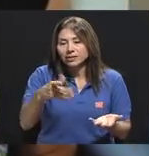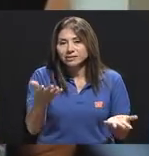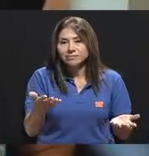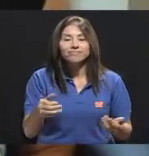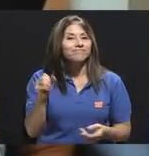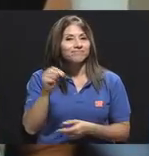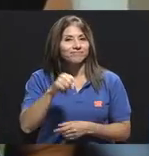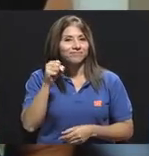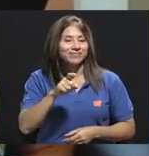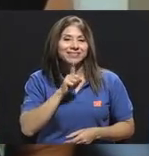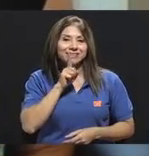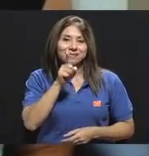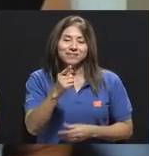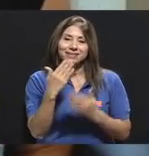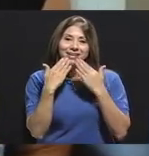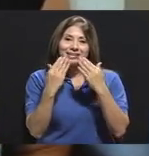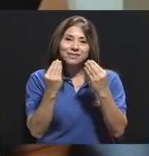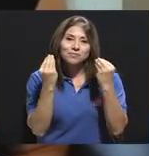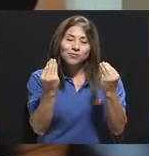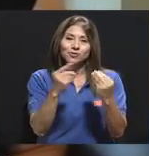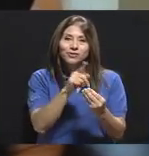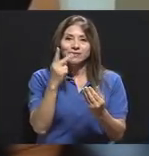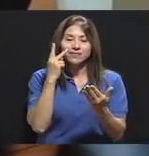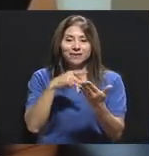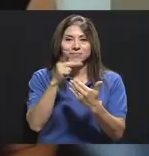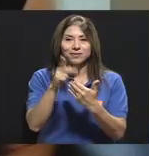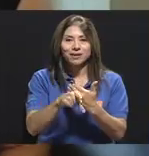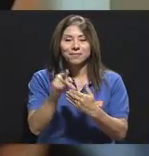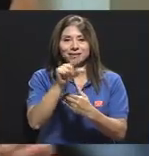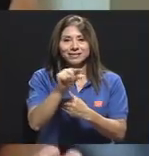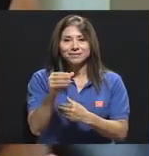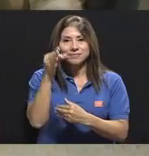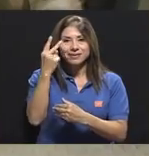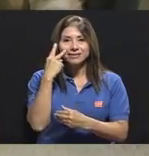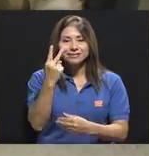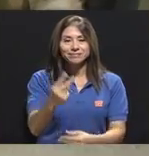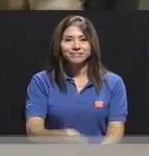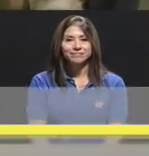Así es realmente que Les agradecemos mucho la gentileza nos vemos la próxima